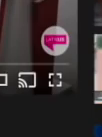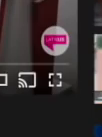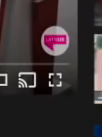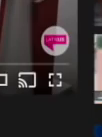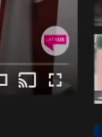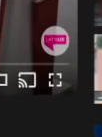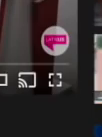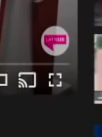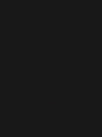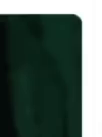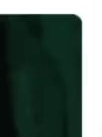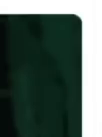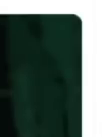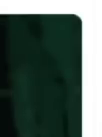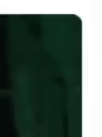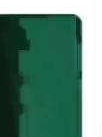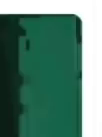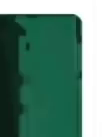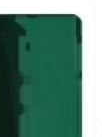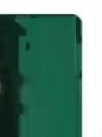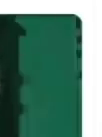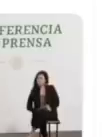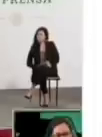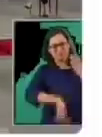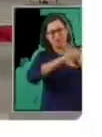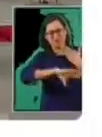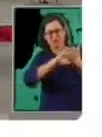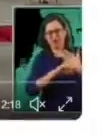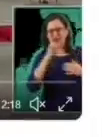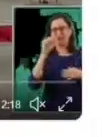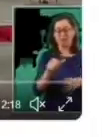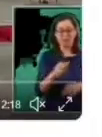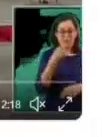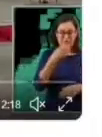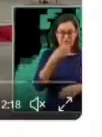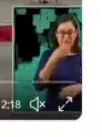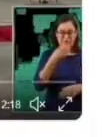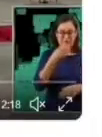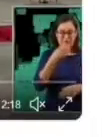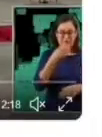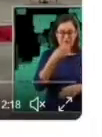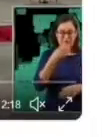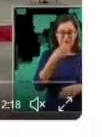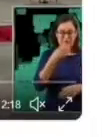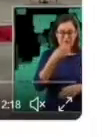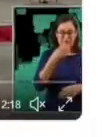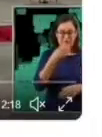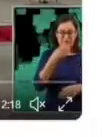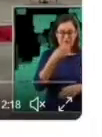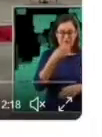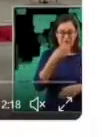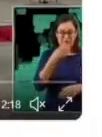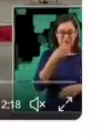ese sentido, el presidente lo que hizo fue, pues, dar unas palabras muy fuertes para